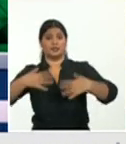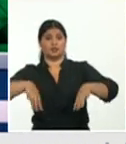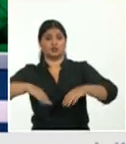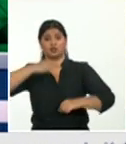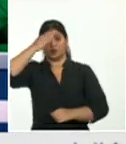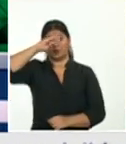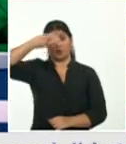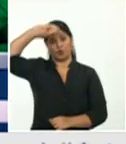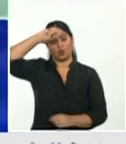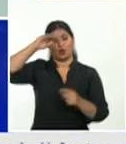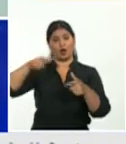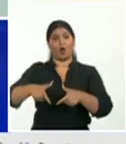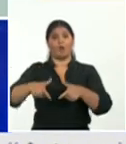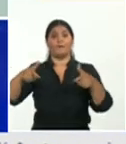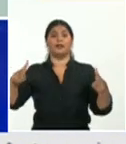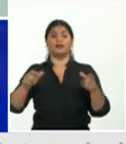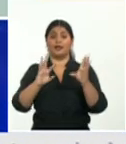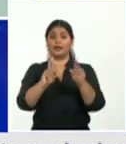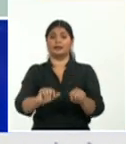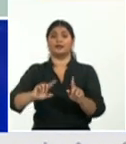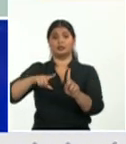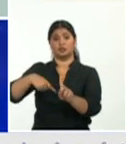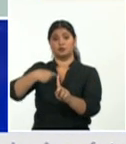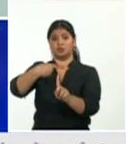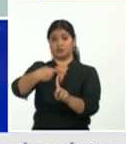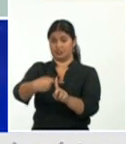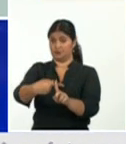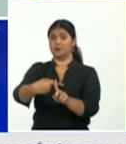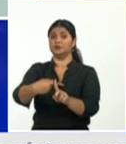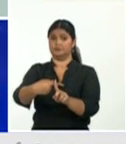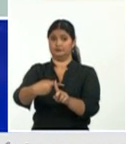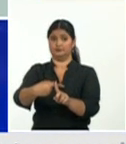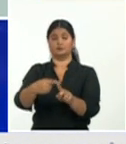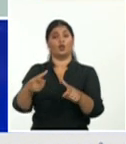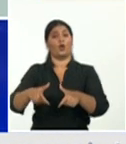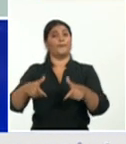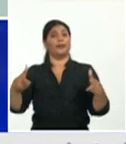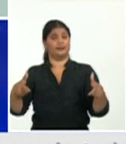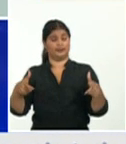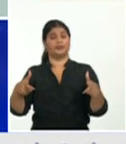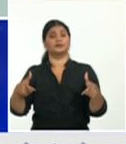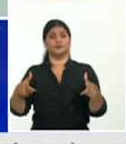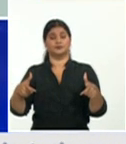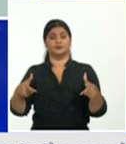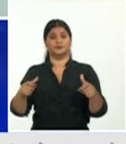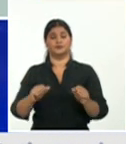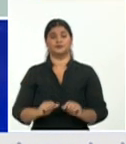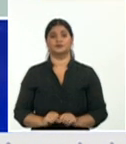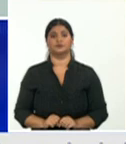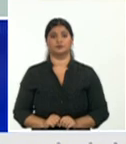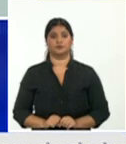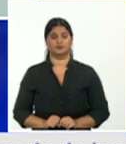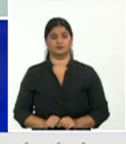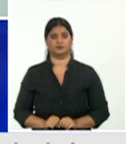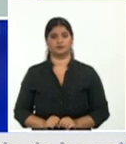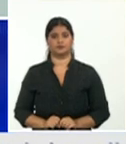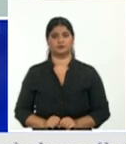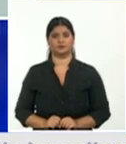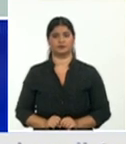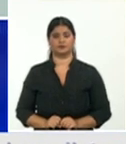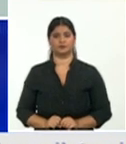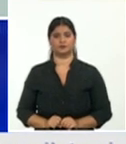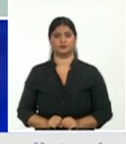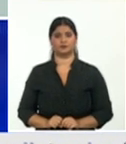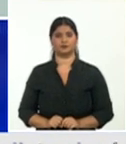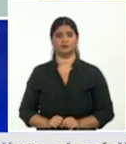incrementa su tasa de incidencia de casos confirmados por 100.000 habitantes en los últimos 15 días.